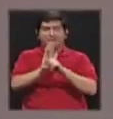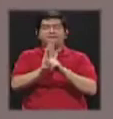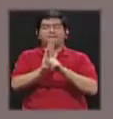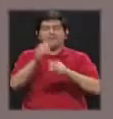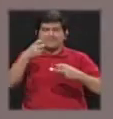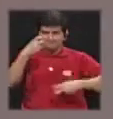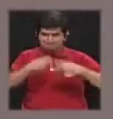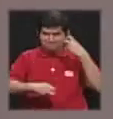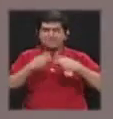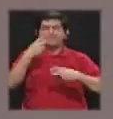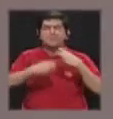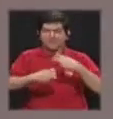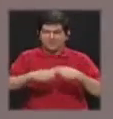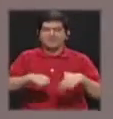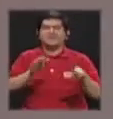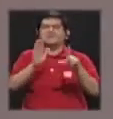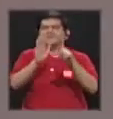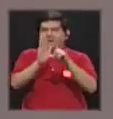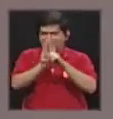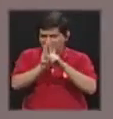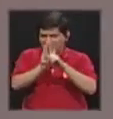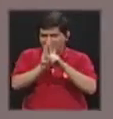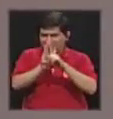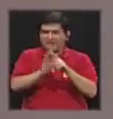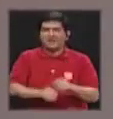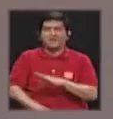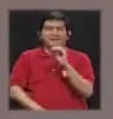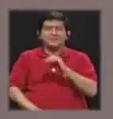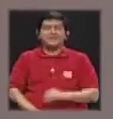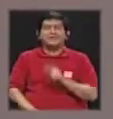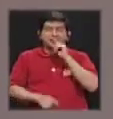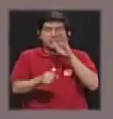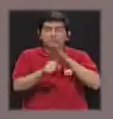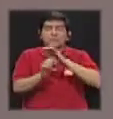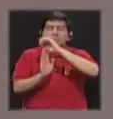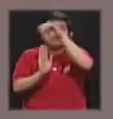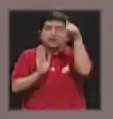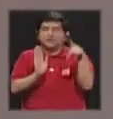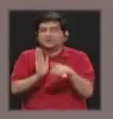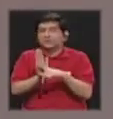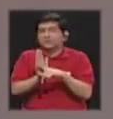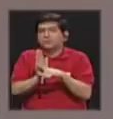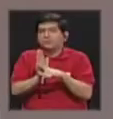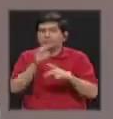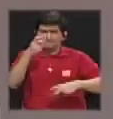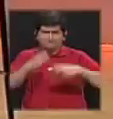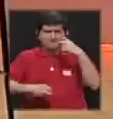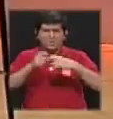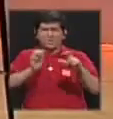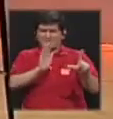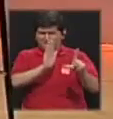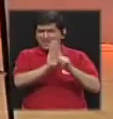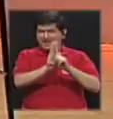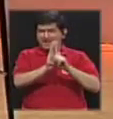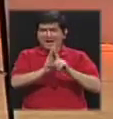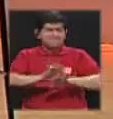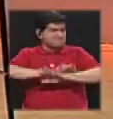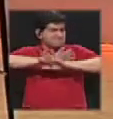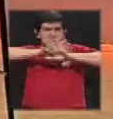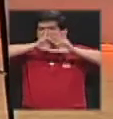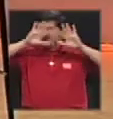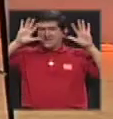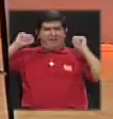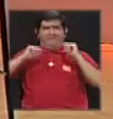tiene problemas de legalidad, problemas y problemas de constitucionalidad. estos problemas de legalidad son clarísimos